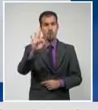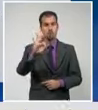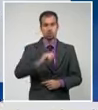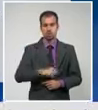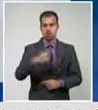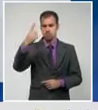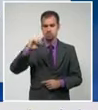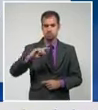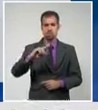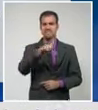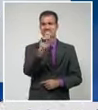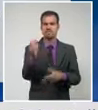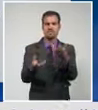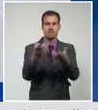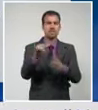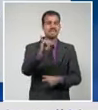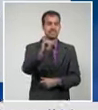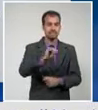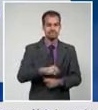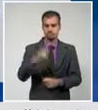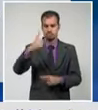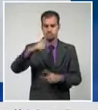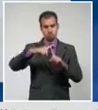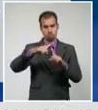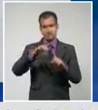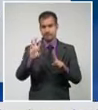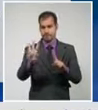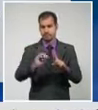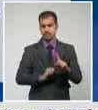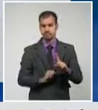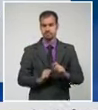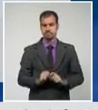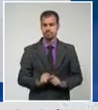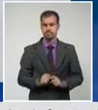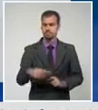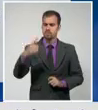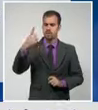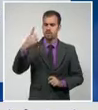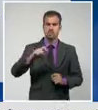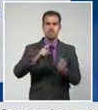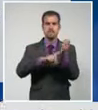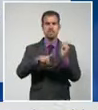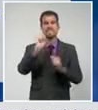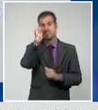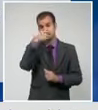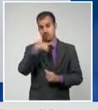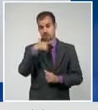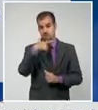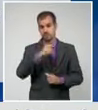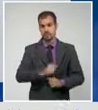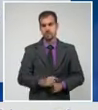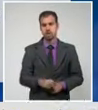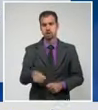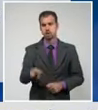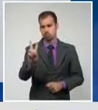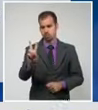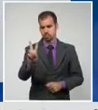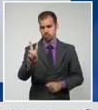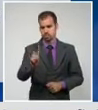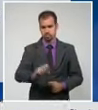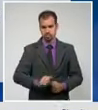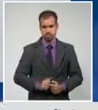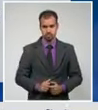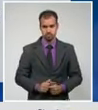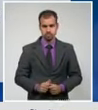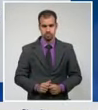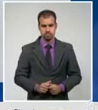Cienfuegos 6, Las Tunas 3 y la provincia de Ciego de Ávila diagnostica 2 casos